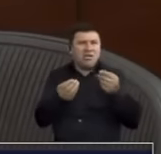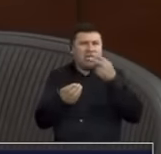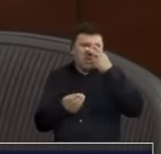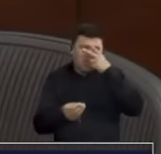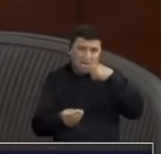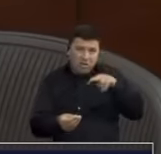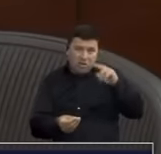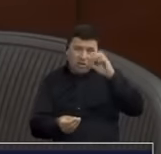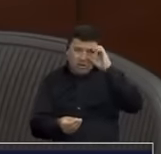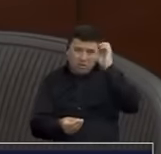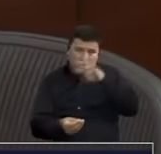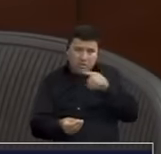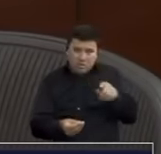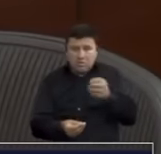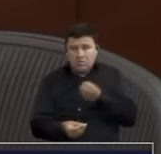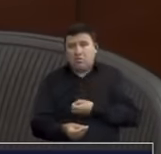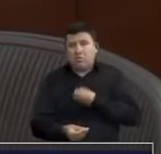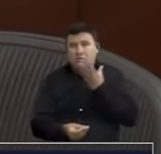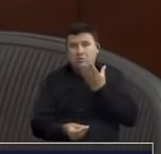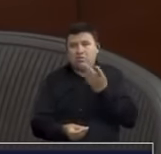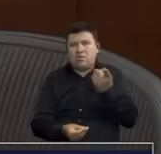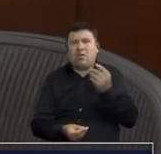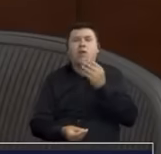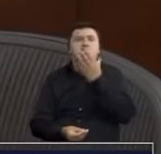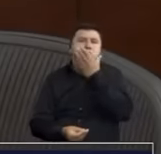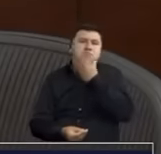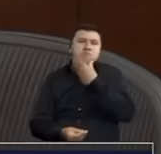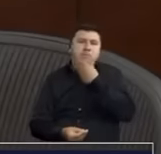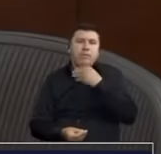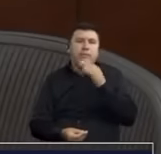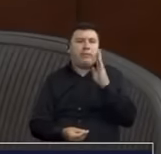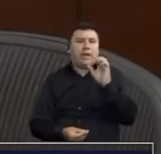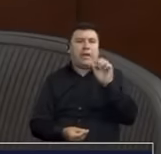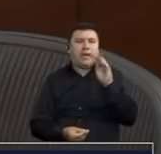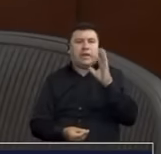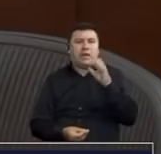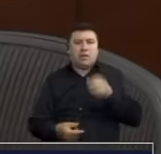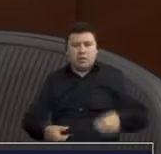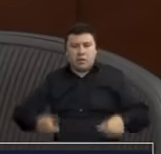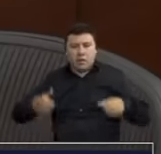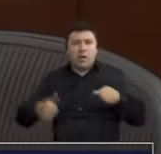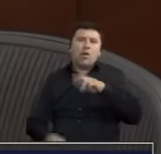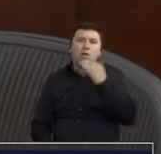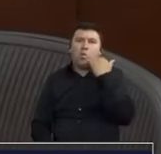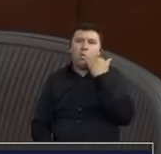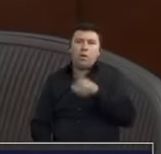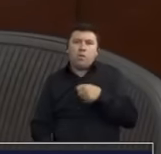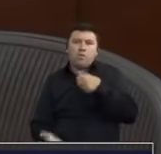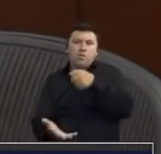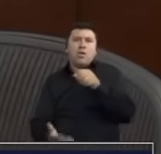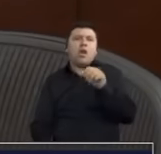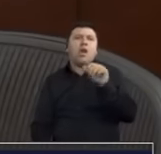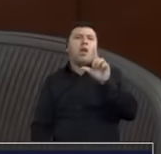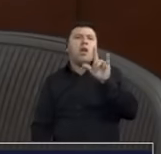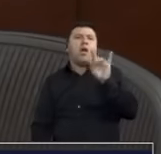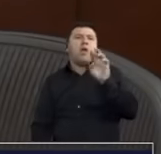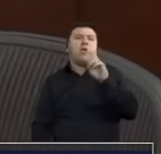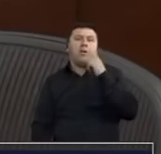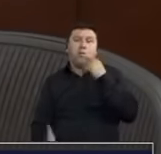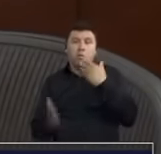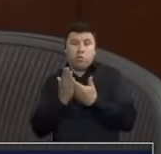de Petro, confeso, a Benedetti en los audios y los maletines de Laura Sarabia. Pero lo probado